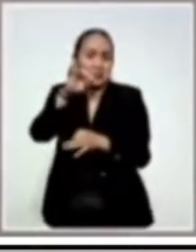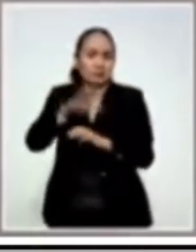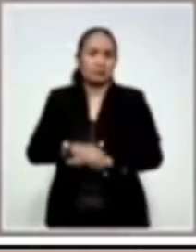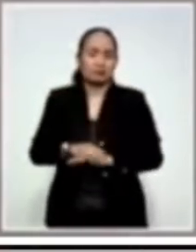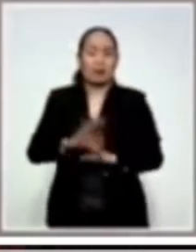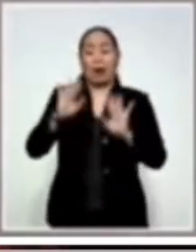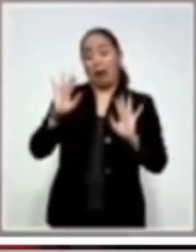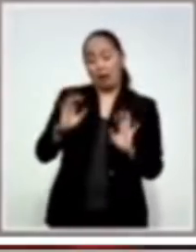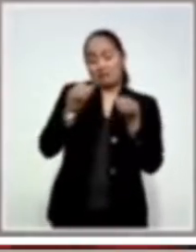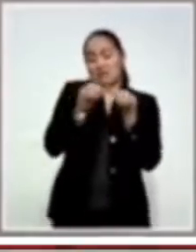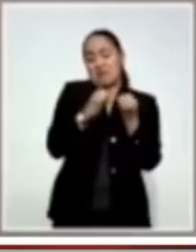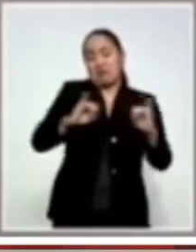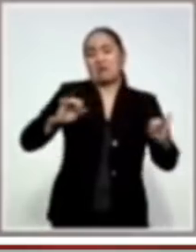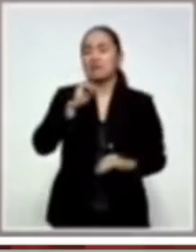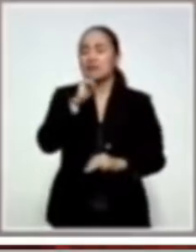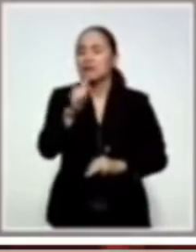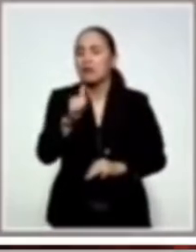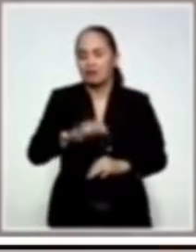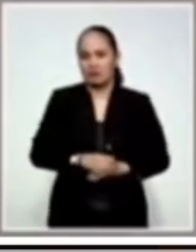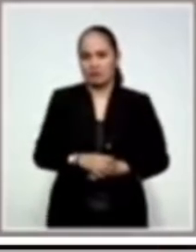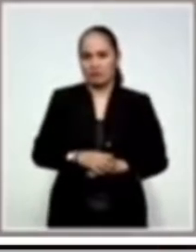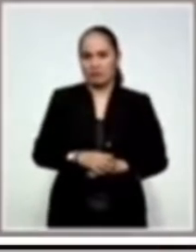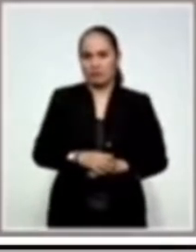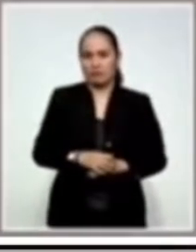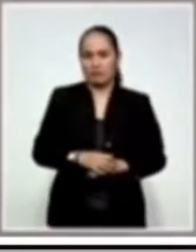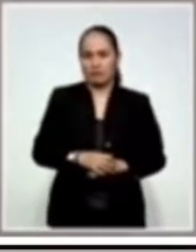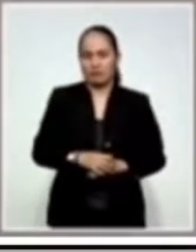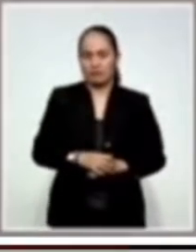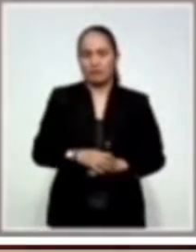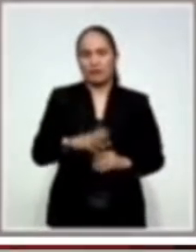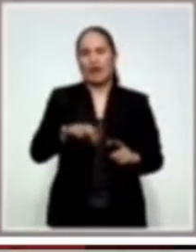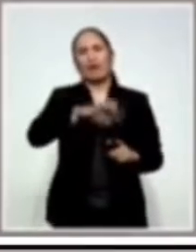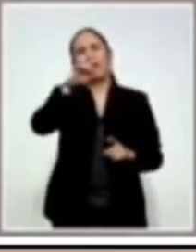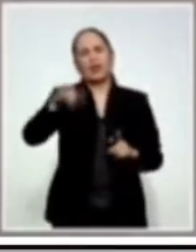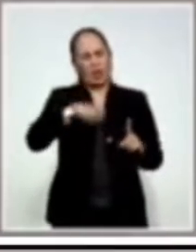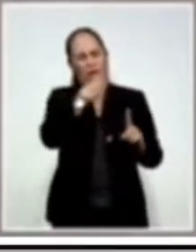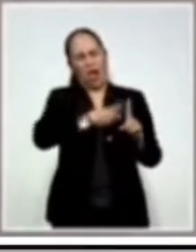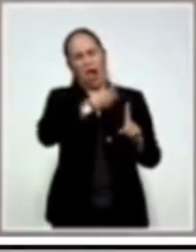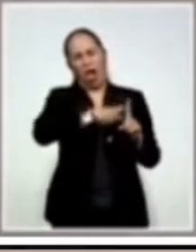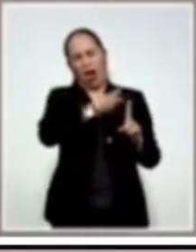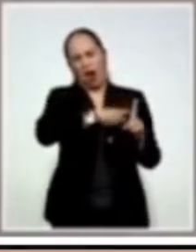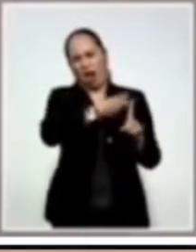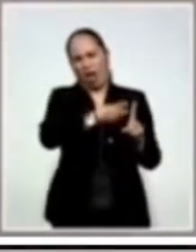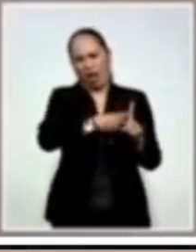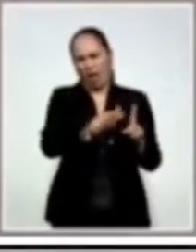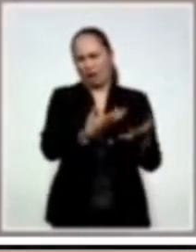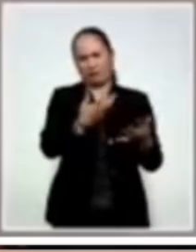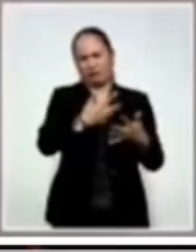ser independiente y merece todos los calificativos habidos y por